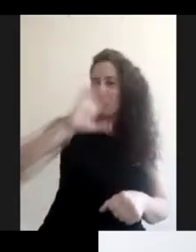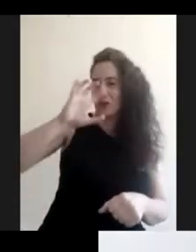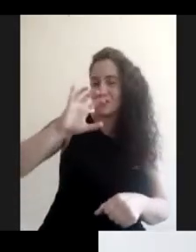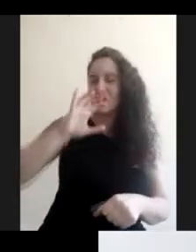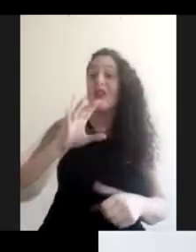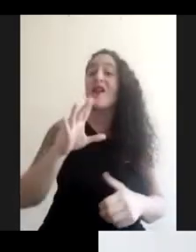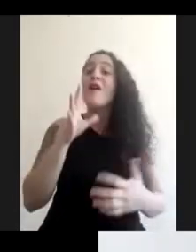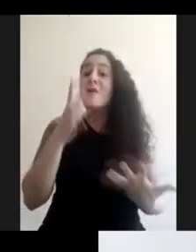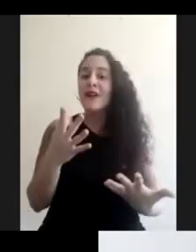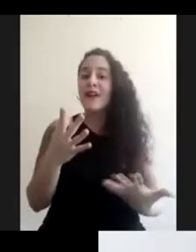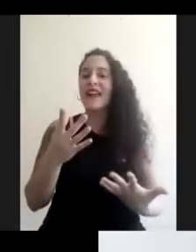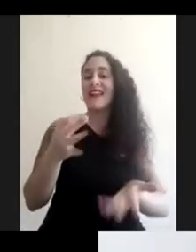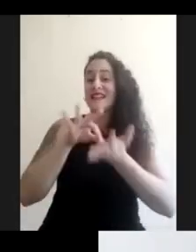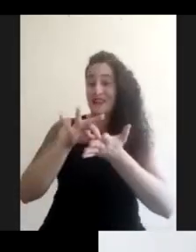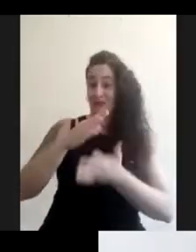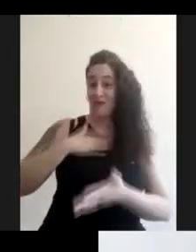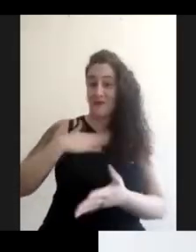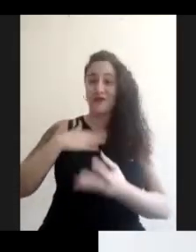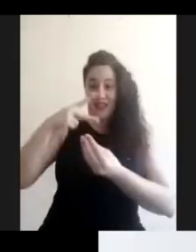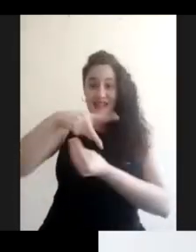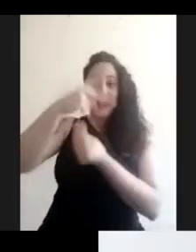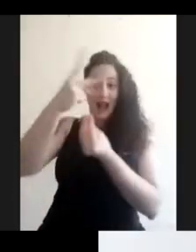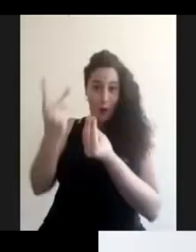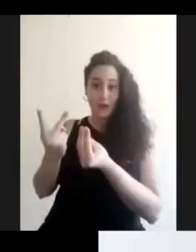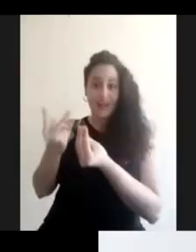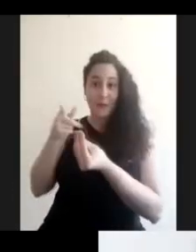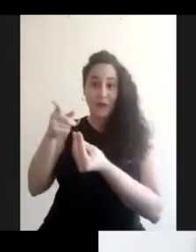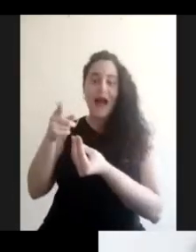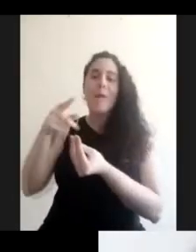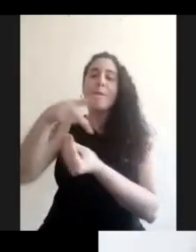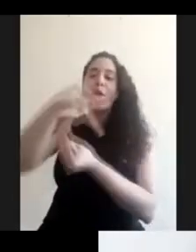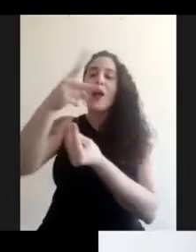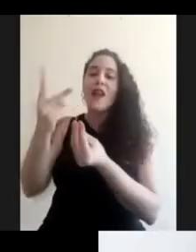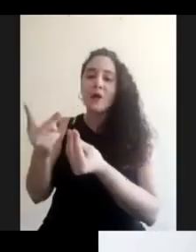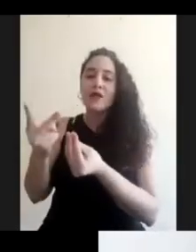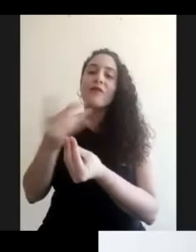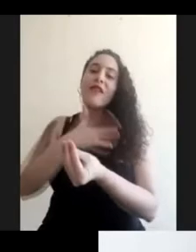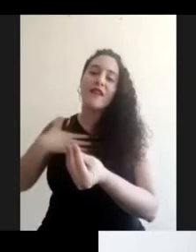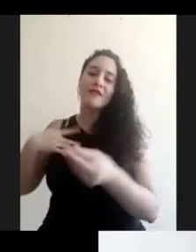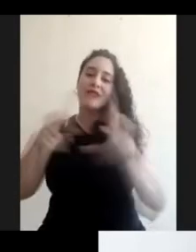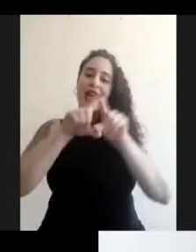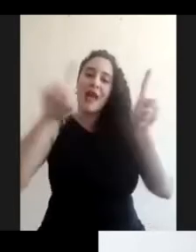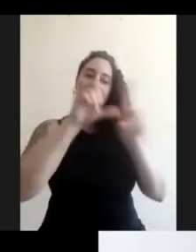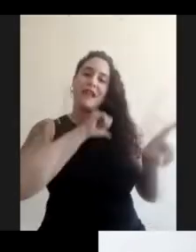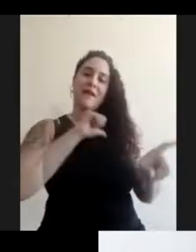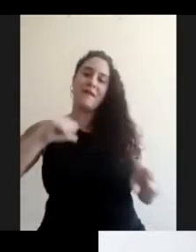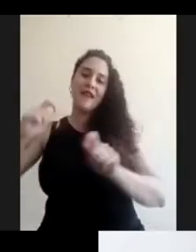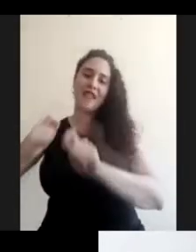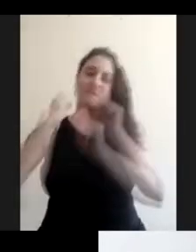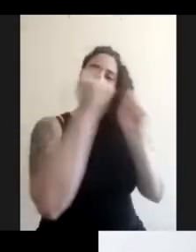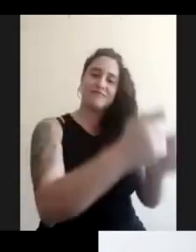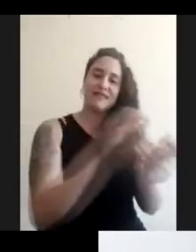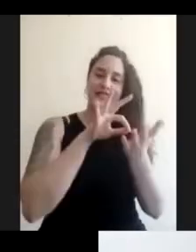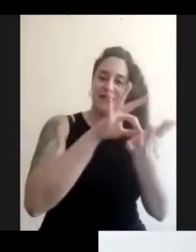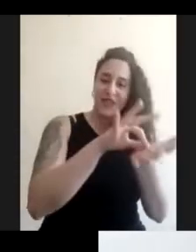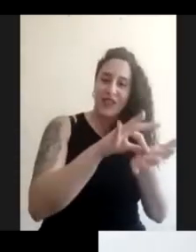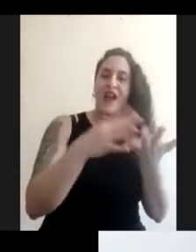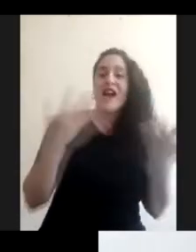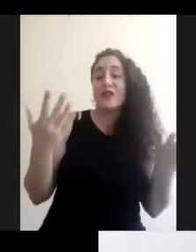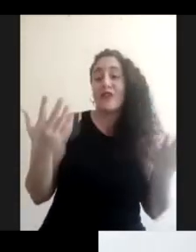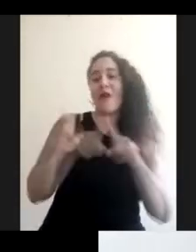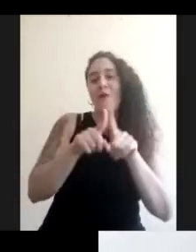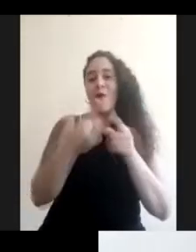un servicio de la Junta de Andalucía, pero la Junta de Andalucía que ha externalizado a empresas privadas. Entonces es como un poco